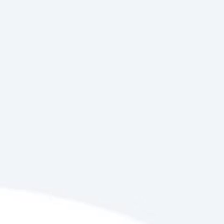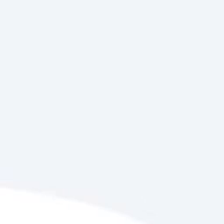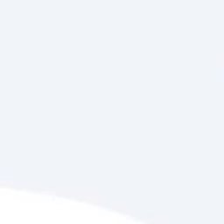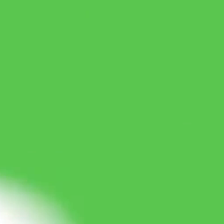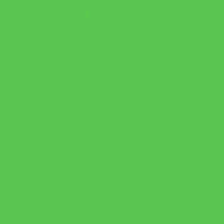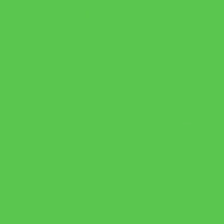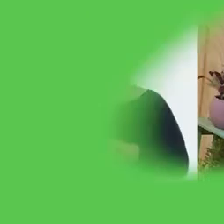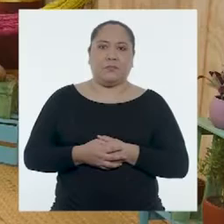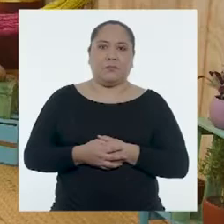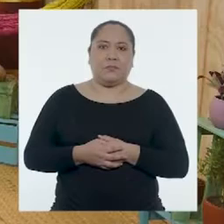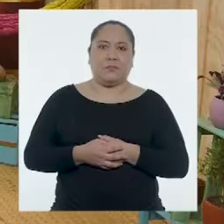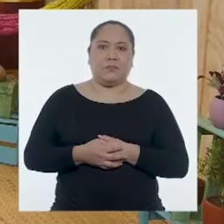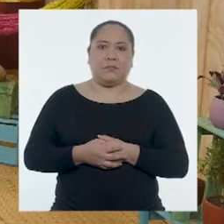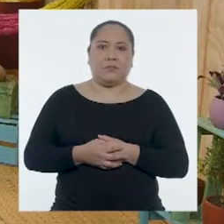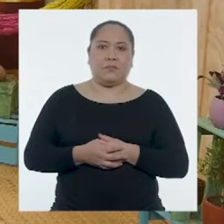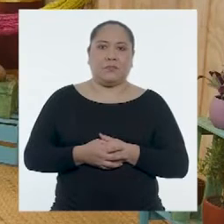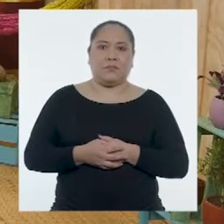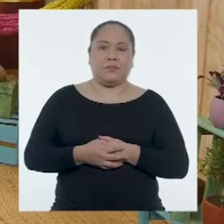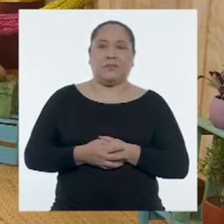primaria.